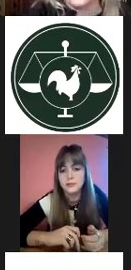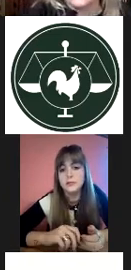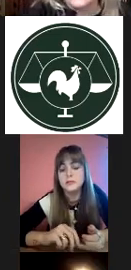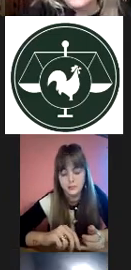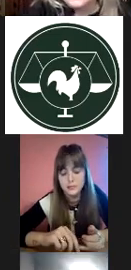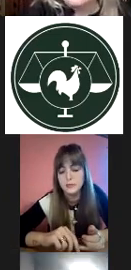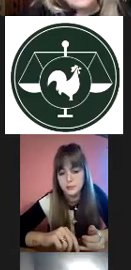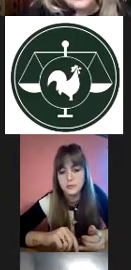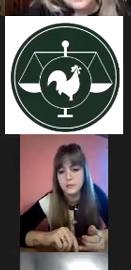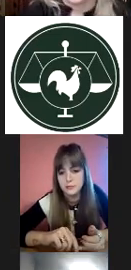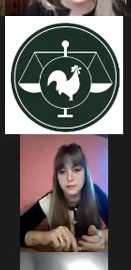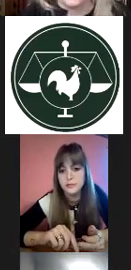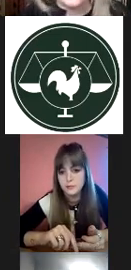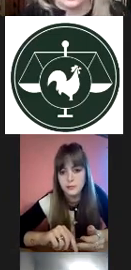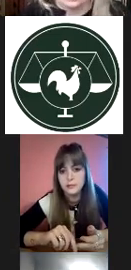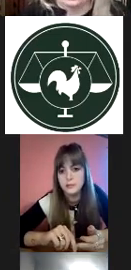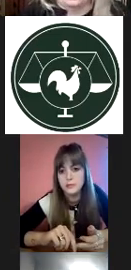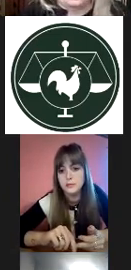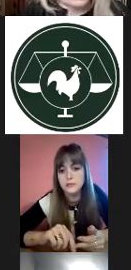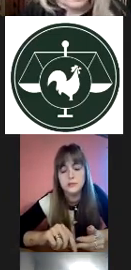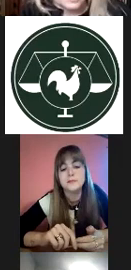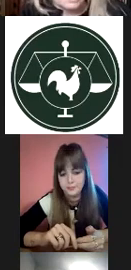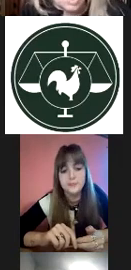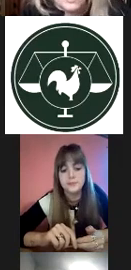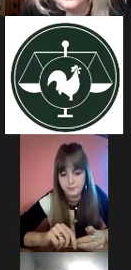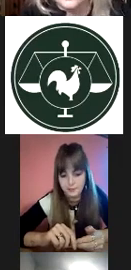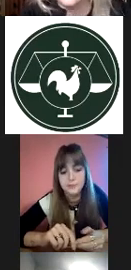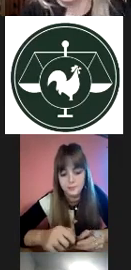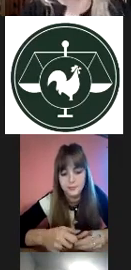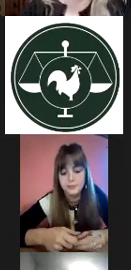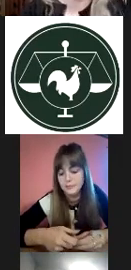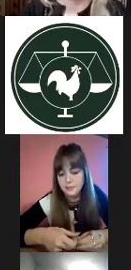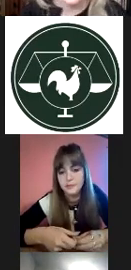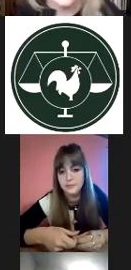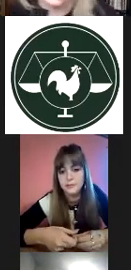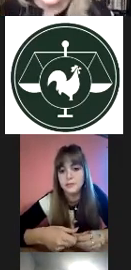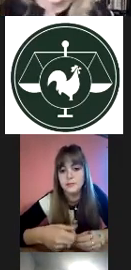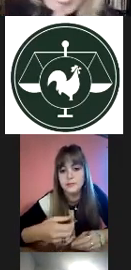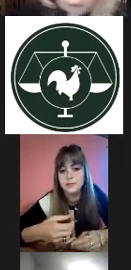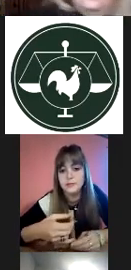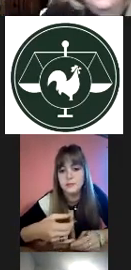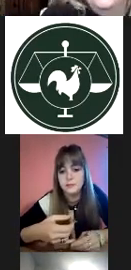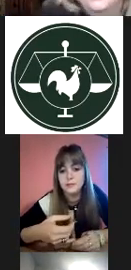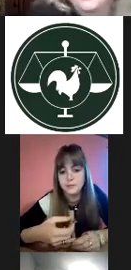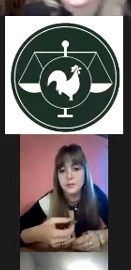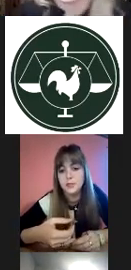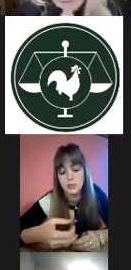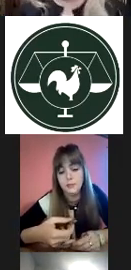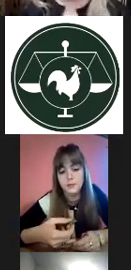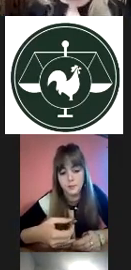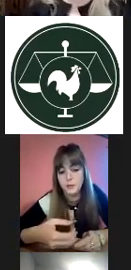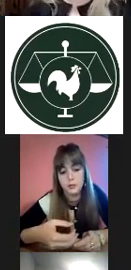puede ser madre a los 5 meses. Pudo haber tenido varias camadas, digamos.